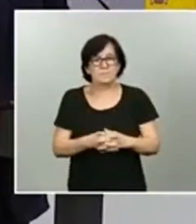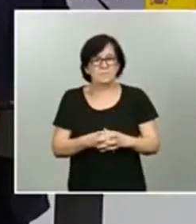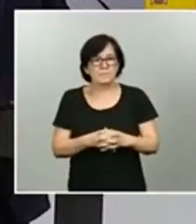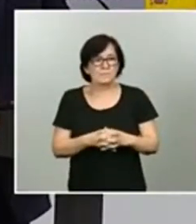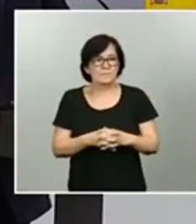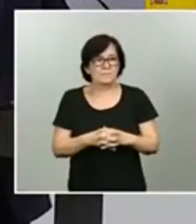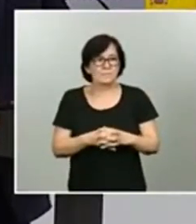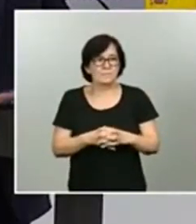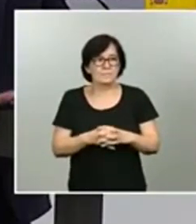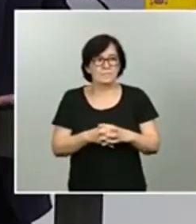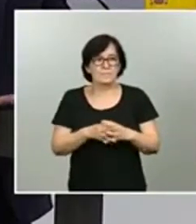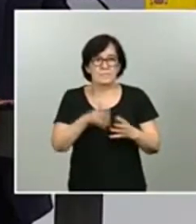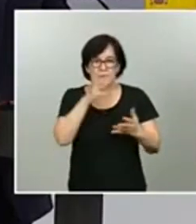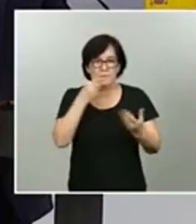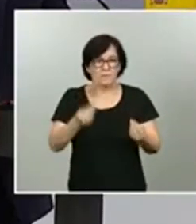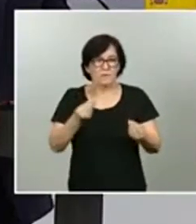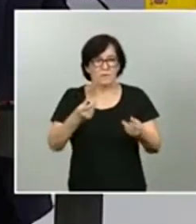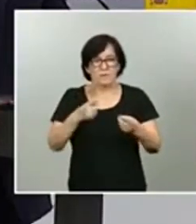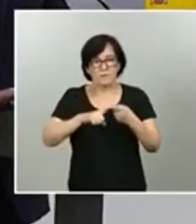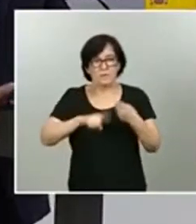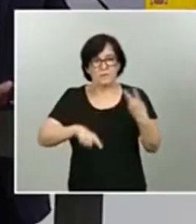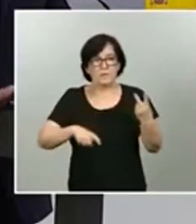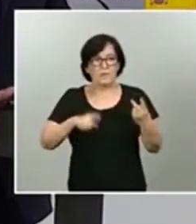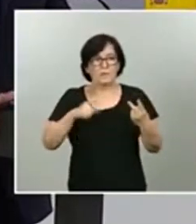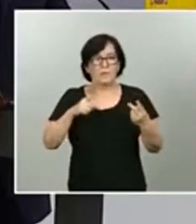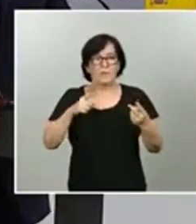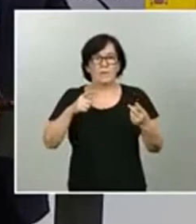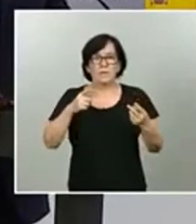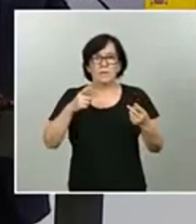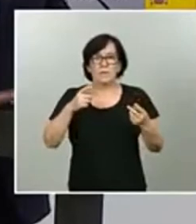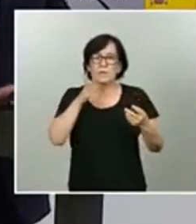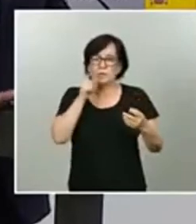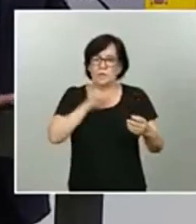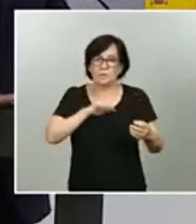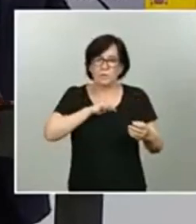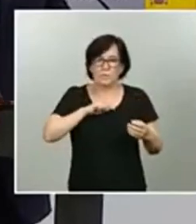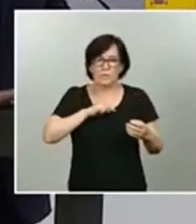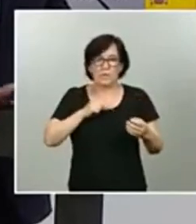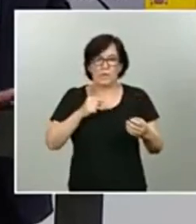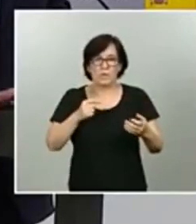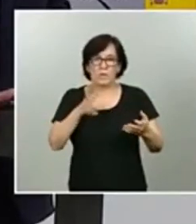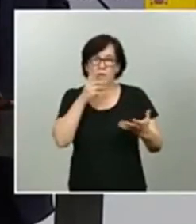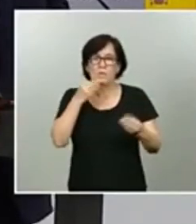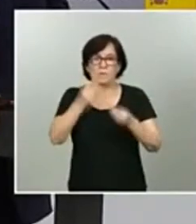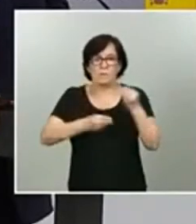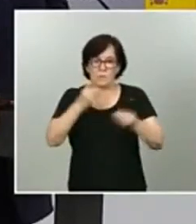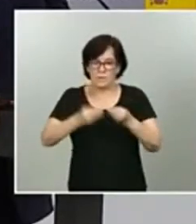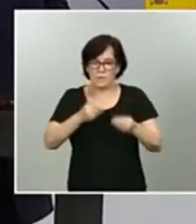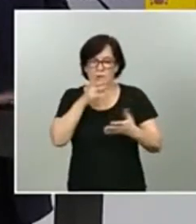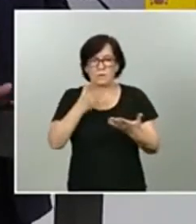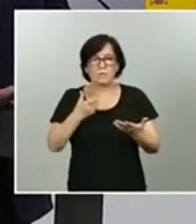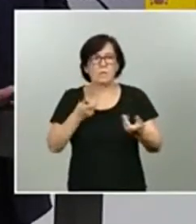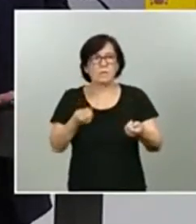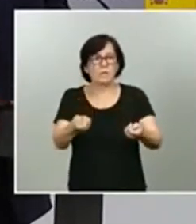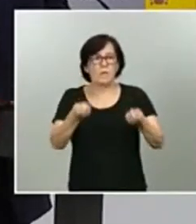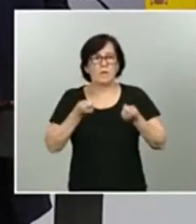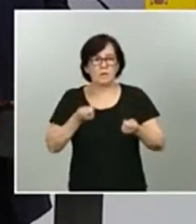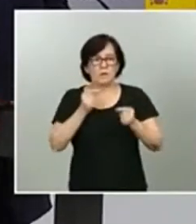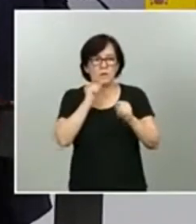de resistencia, disciplina social y moral de victoria para doblegar la curva, para contener la pandemia